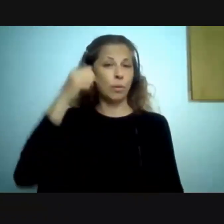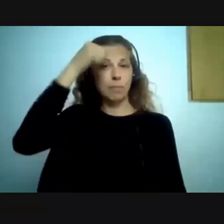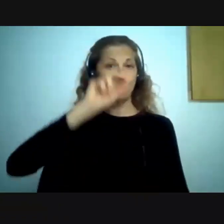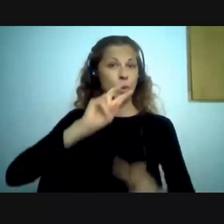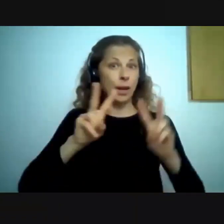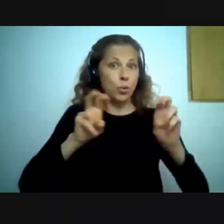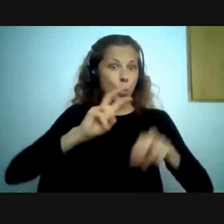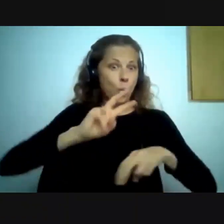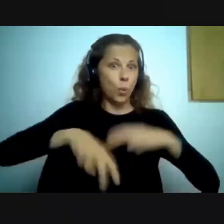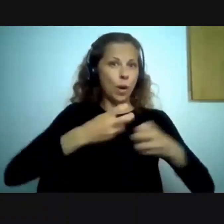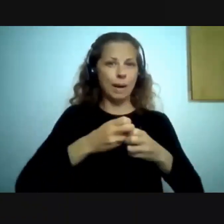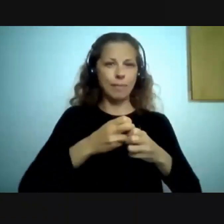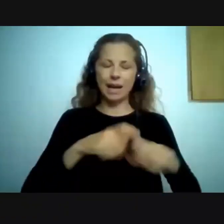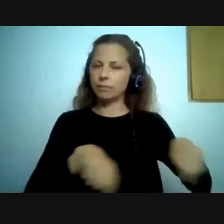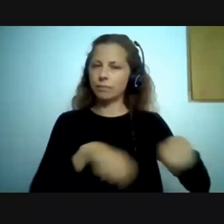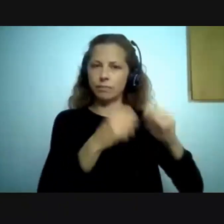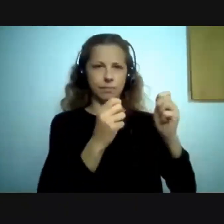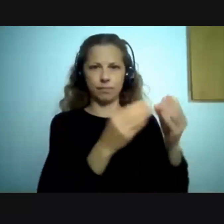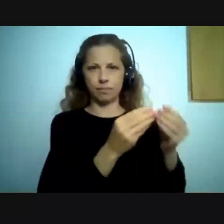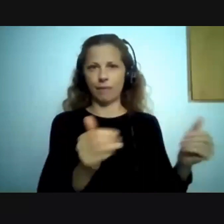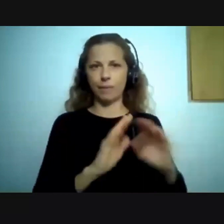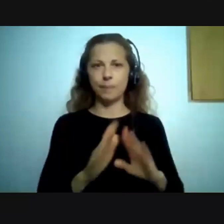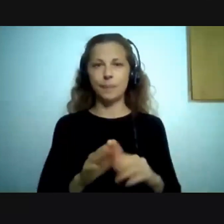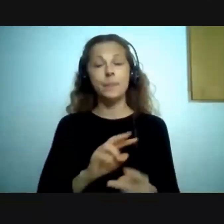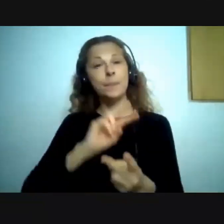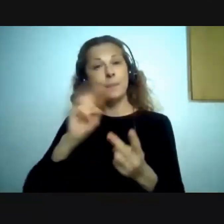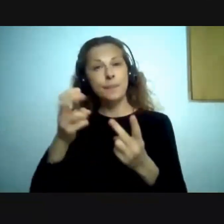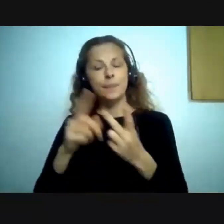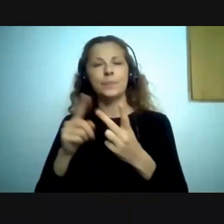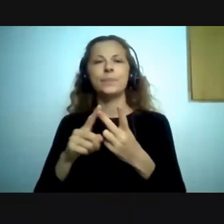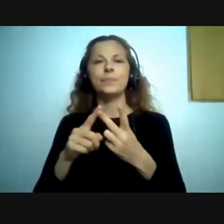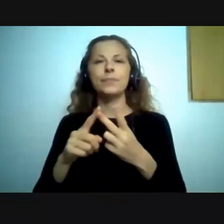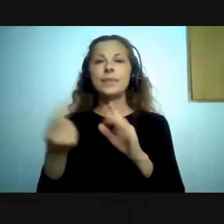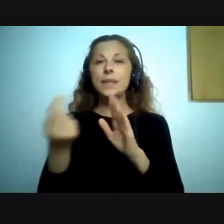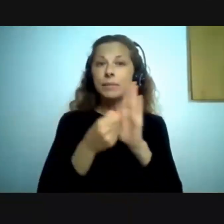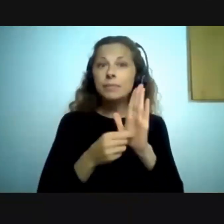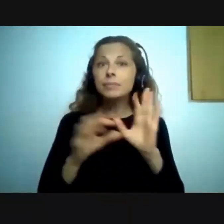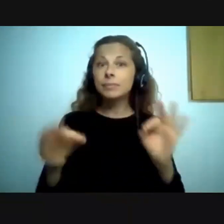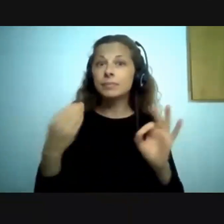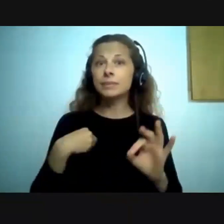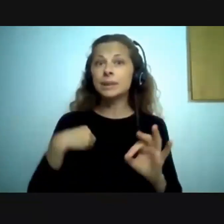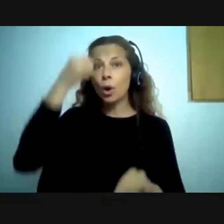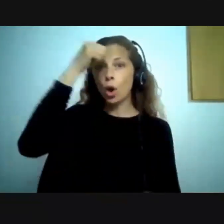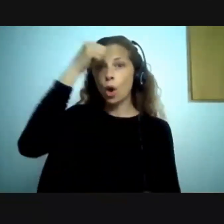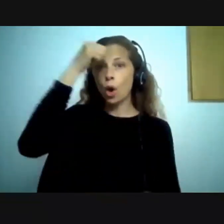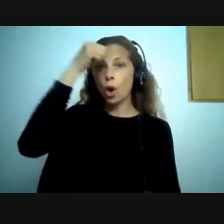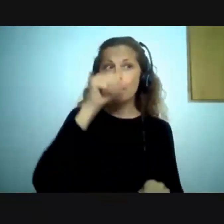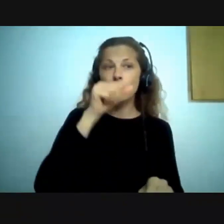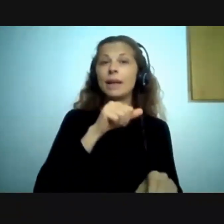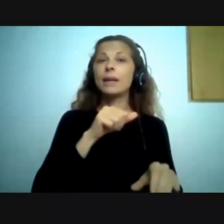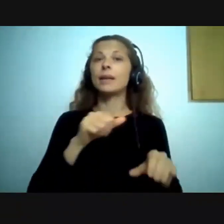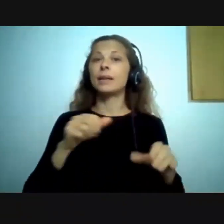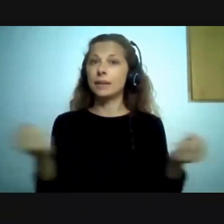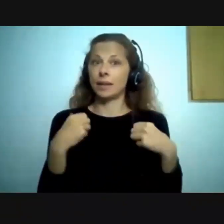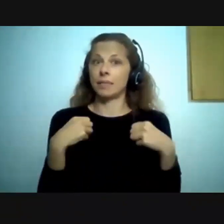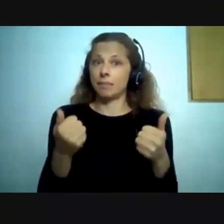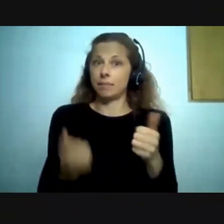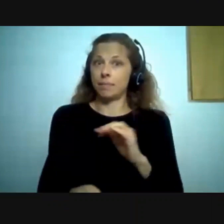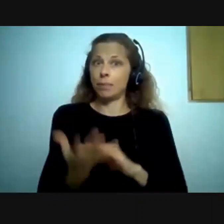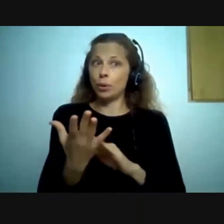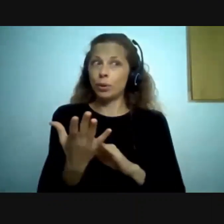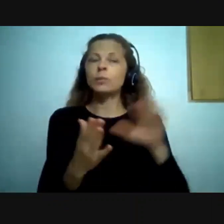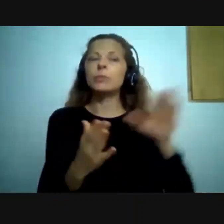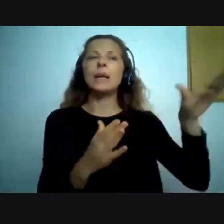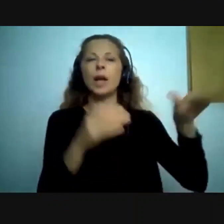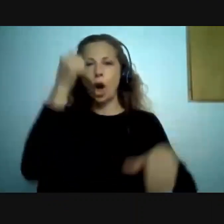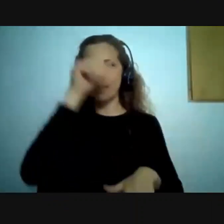luego está el hecho de que si ponemos en marcha esas políticas, que los hombres acudan a las mismas, ¿no? Es decir, que eso es otra. Yo creo que no va a ser una